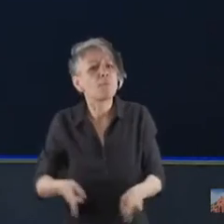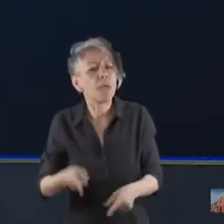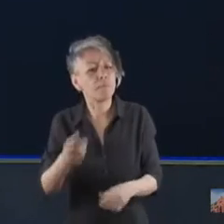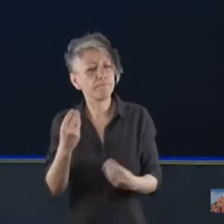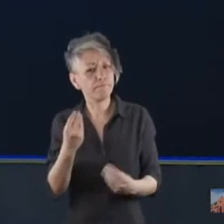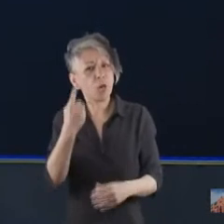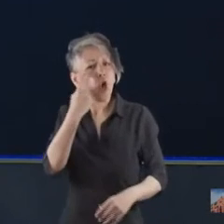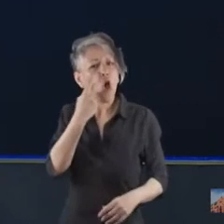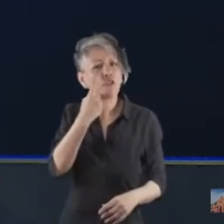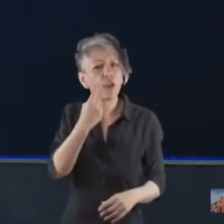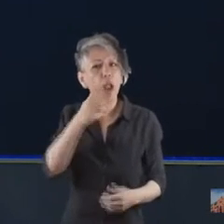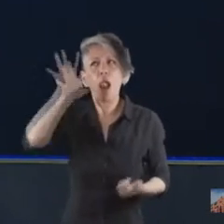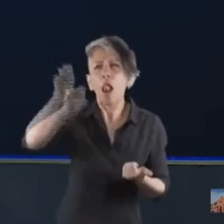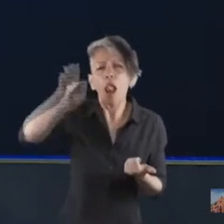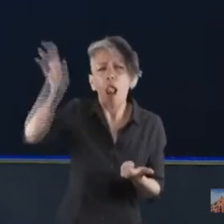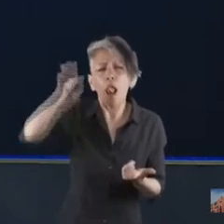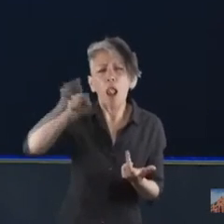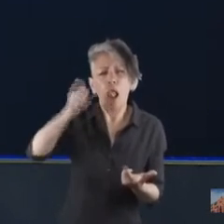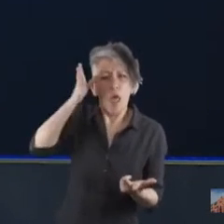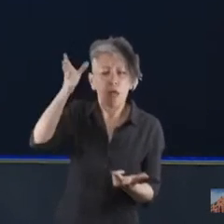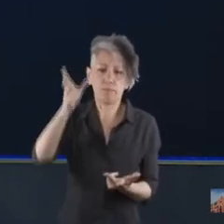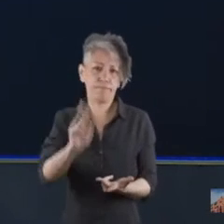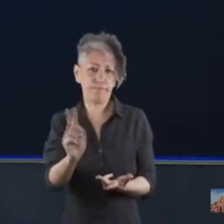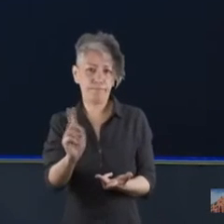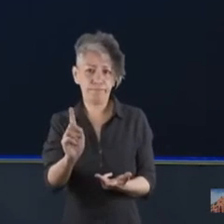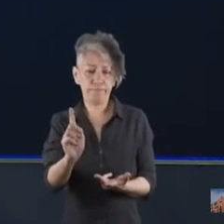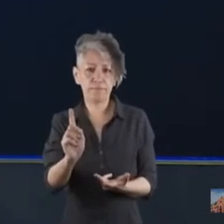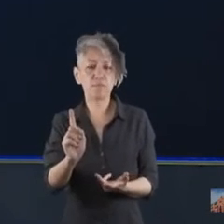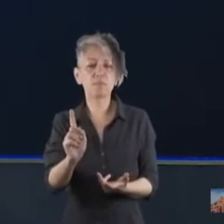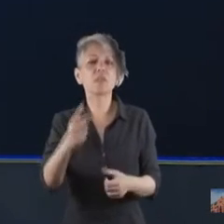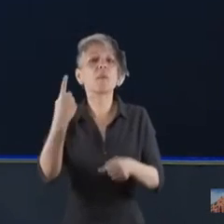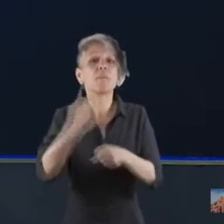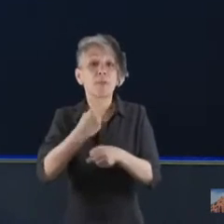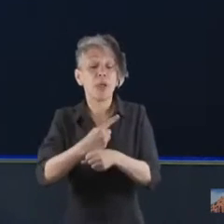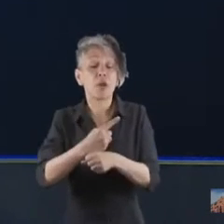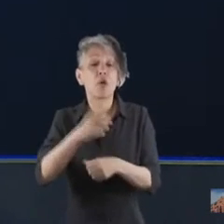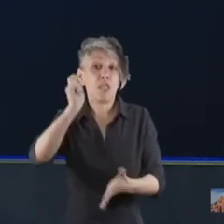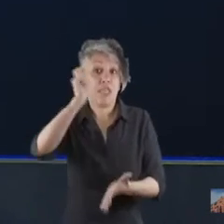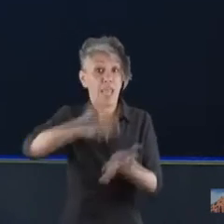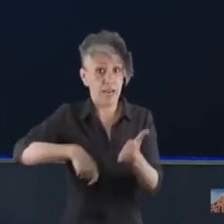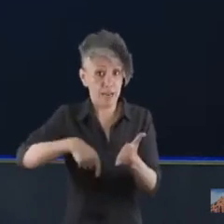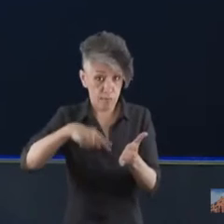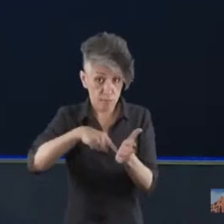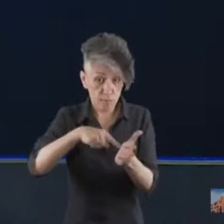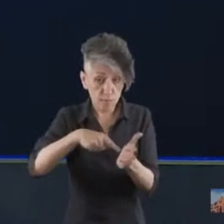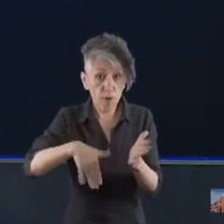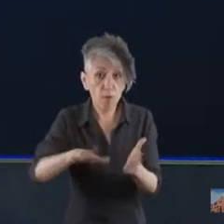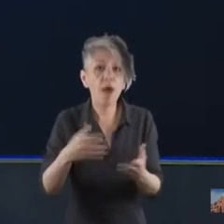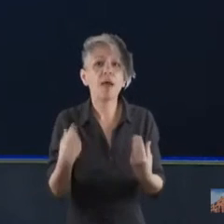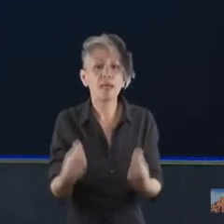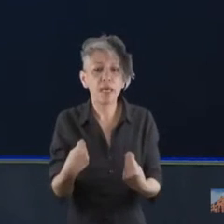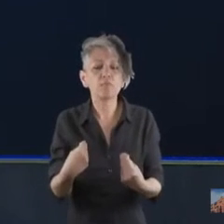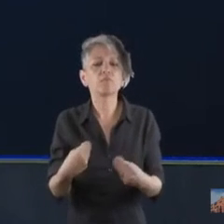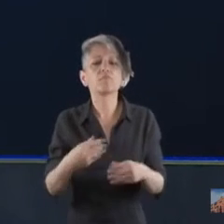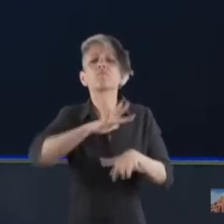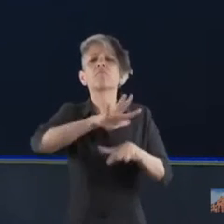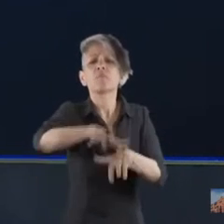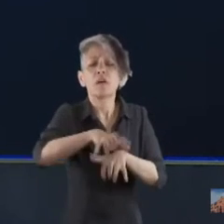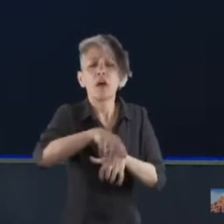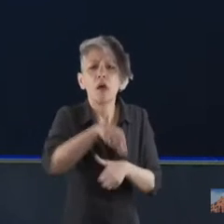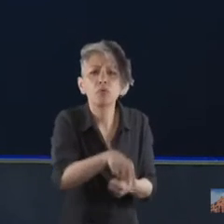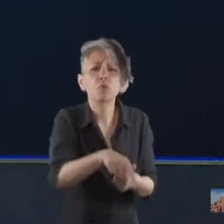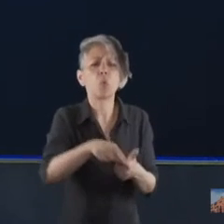en las importaciones la primera es que vamos a promover por dnu regímenes para los sectores de agroindustria minería hidrocarburos